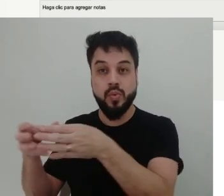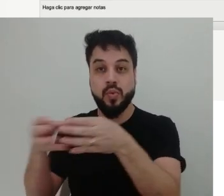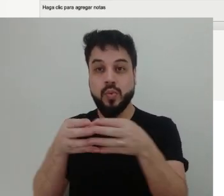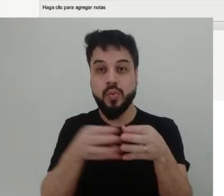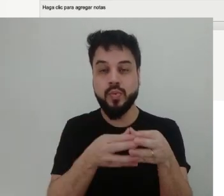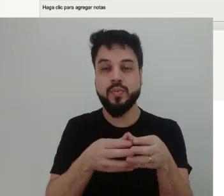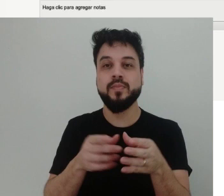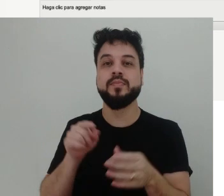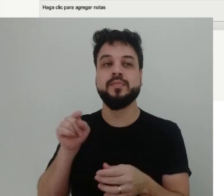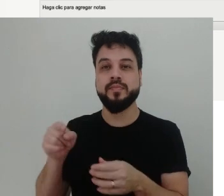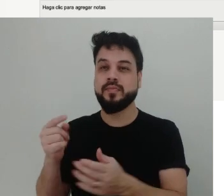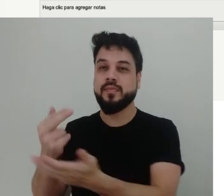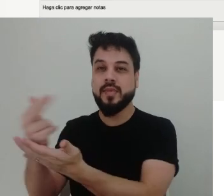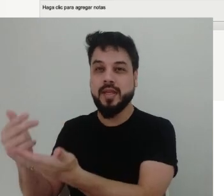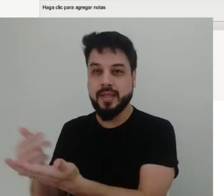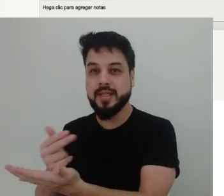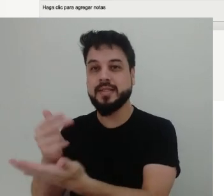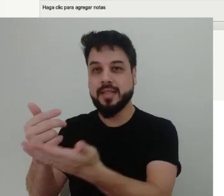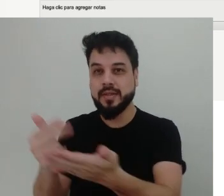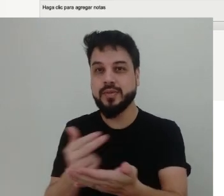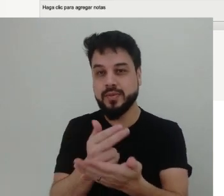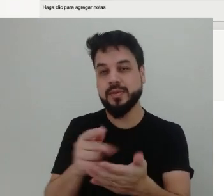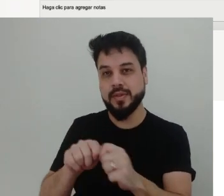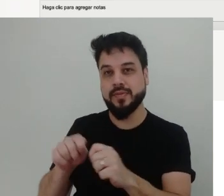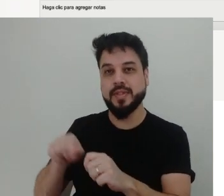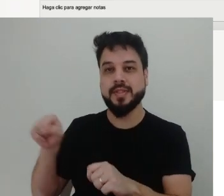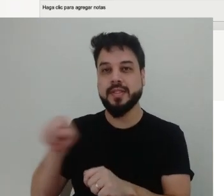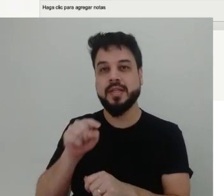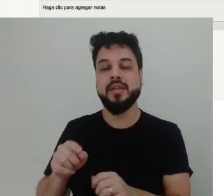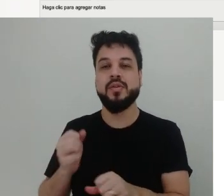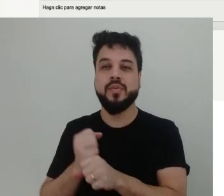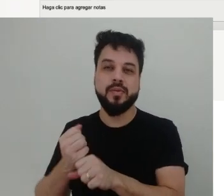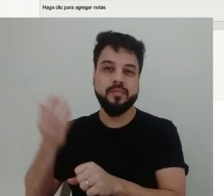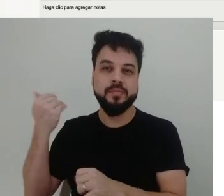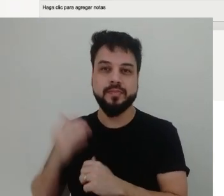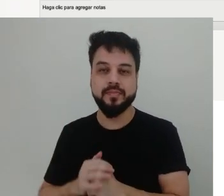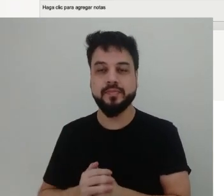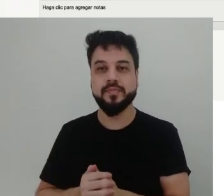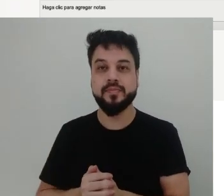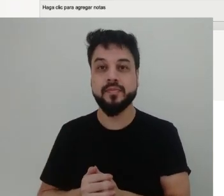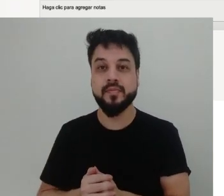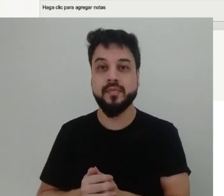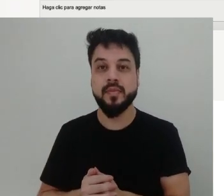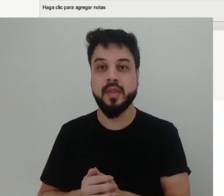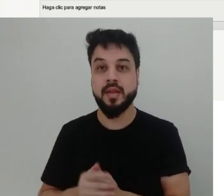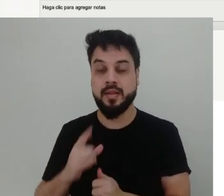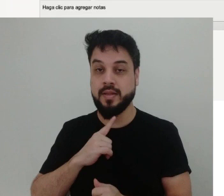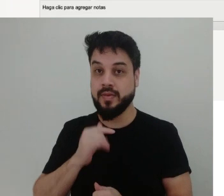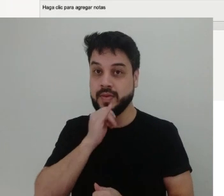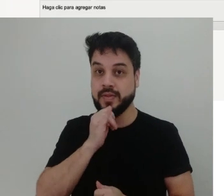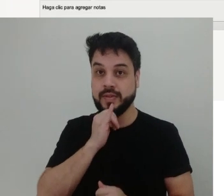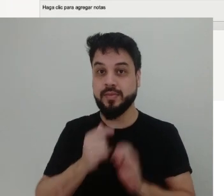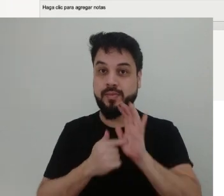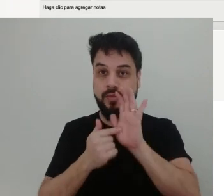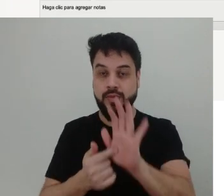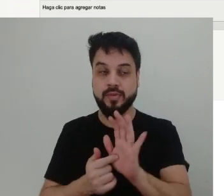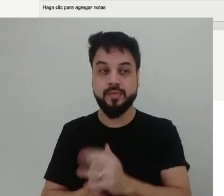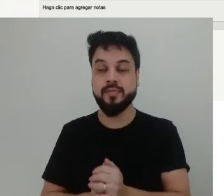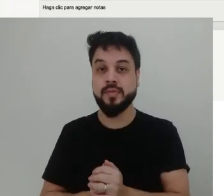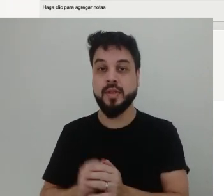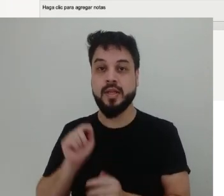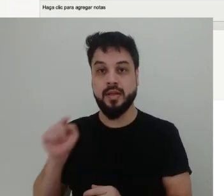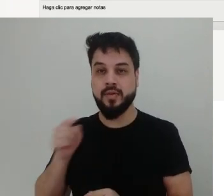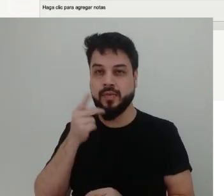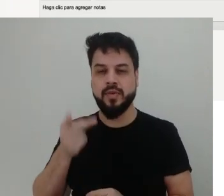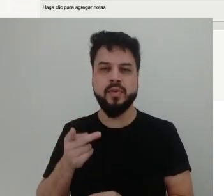señala, aquí ya no hay árboles, casi no hay árboles. ¿Por qué? Le pregunto. Ella me dice, ¿por qué están cortando todo por madera? Y